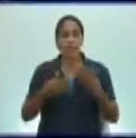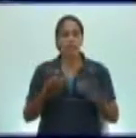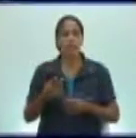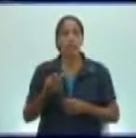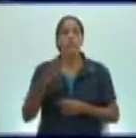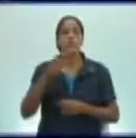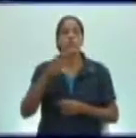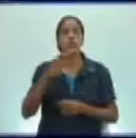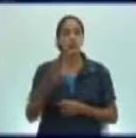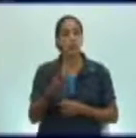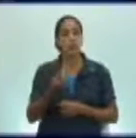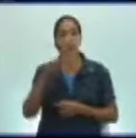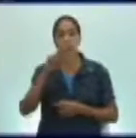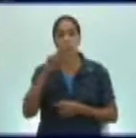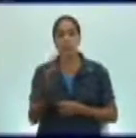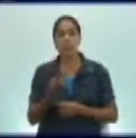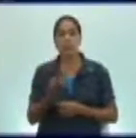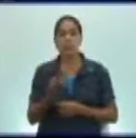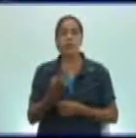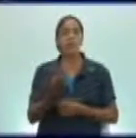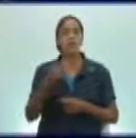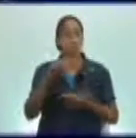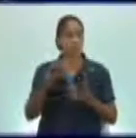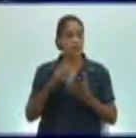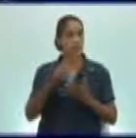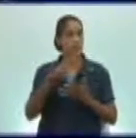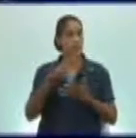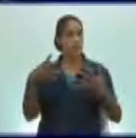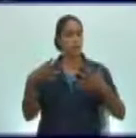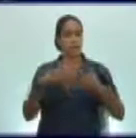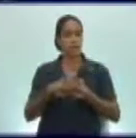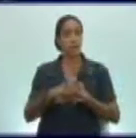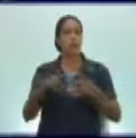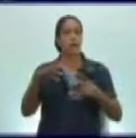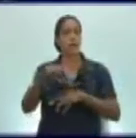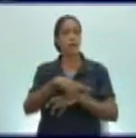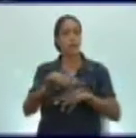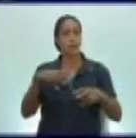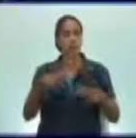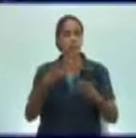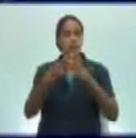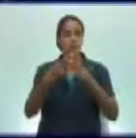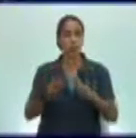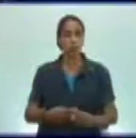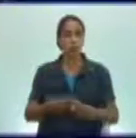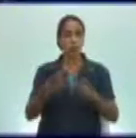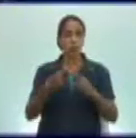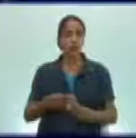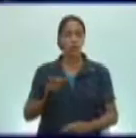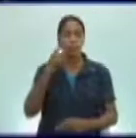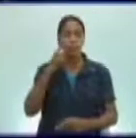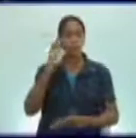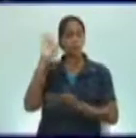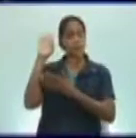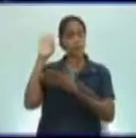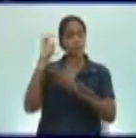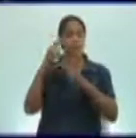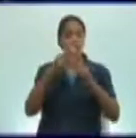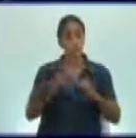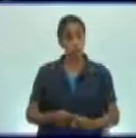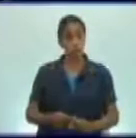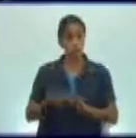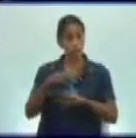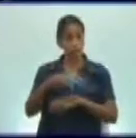número 2 que dice de la siguiente relación de animales, lombriz solitaria, lana de carnero, agua mala, lombriz de